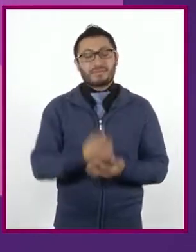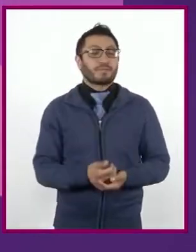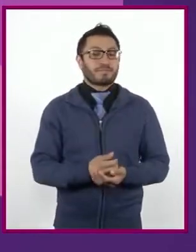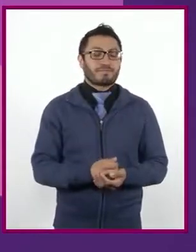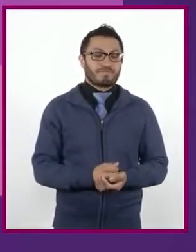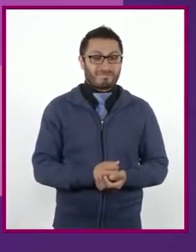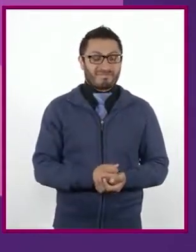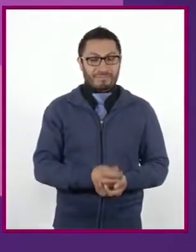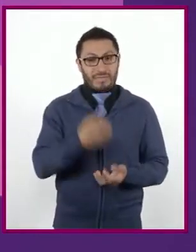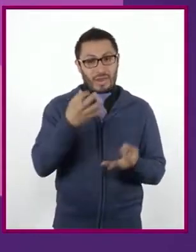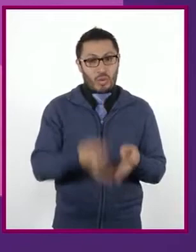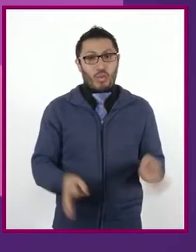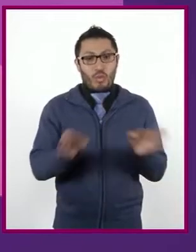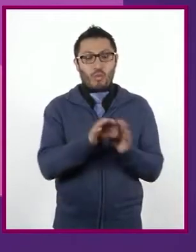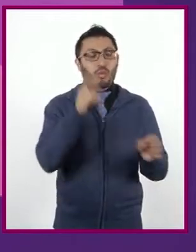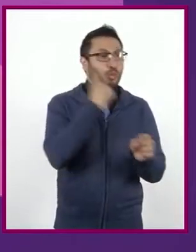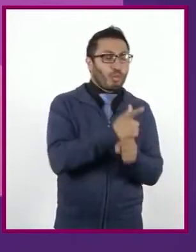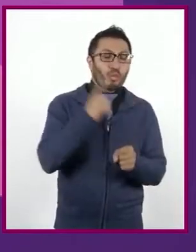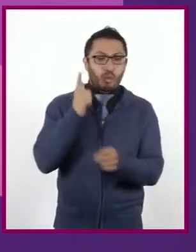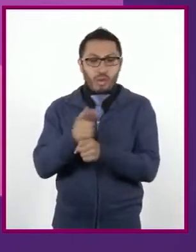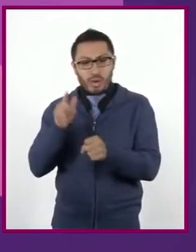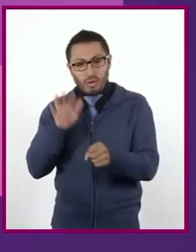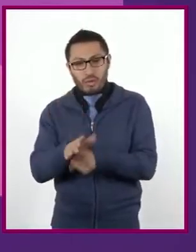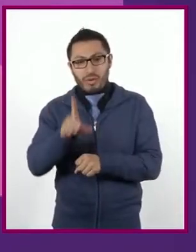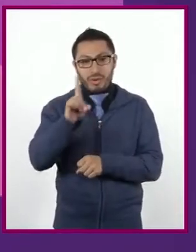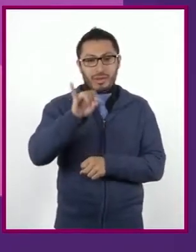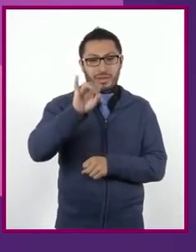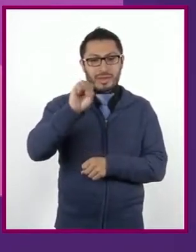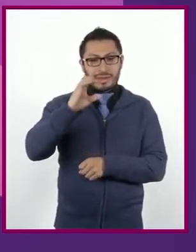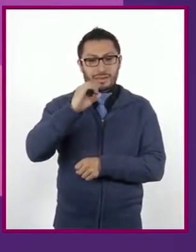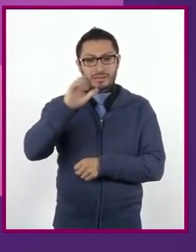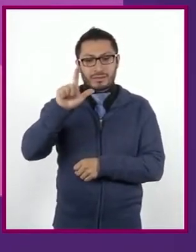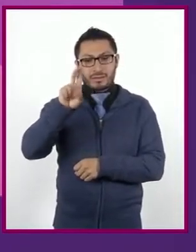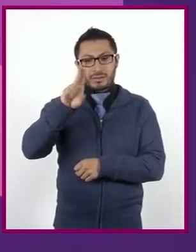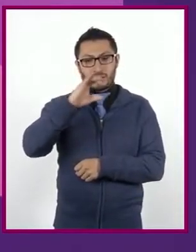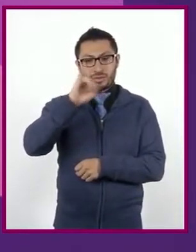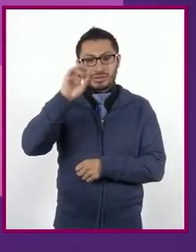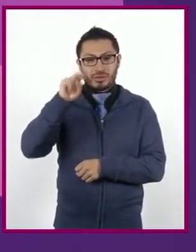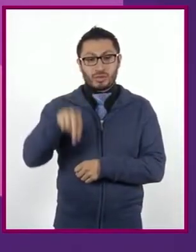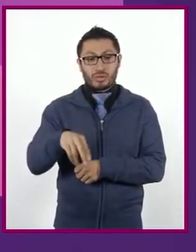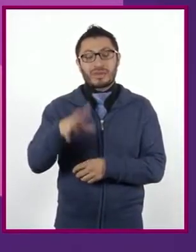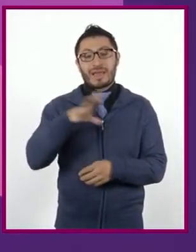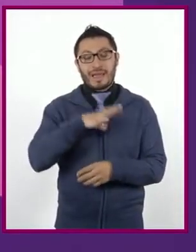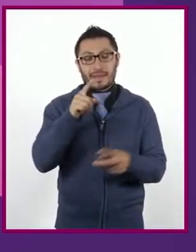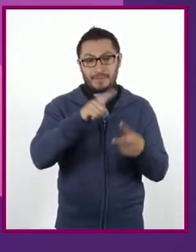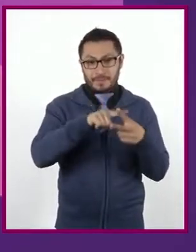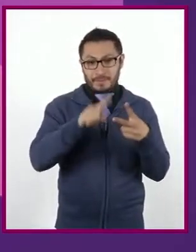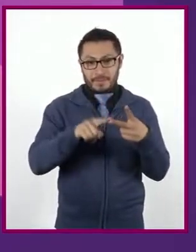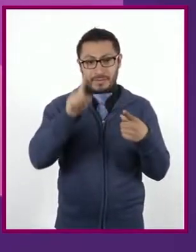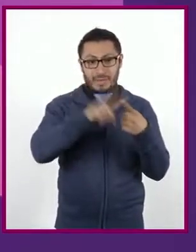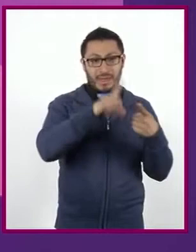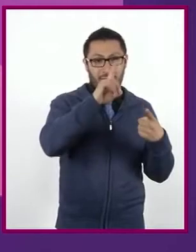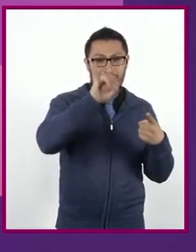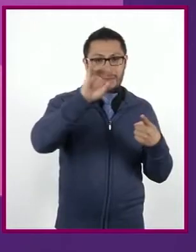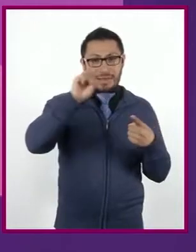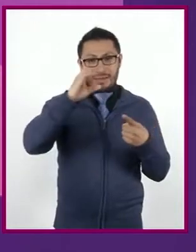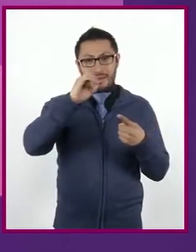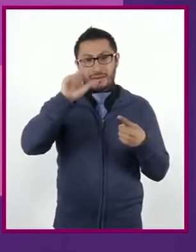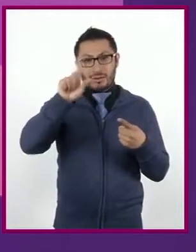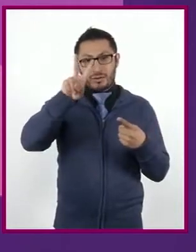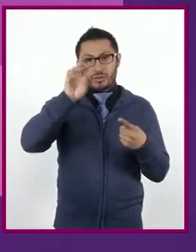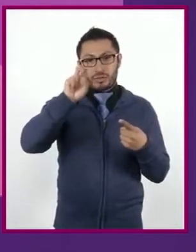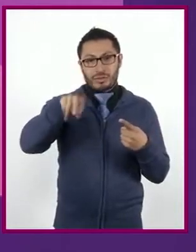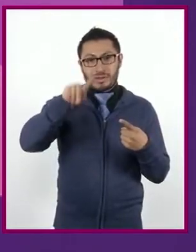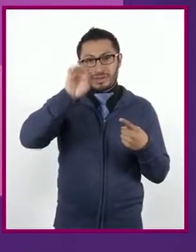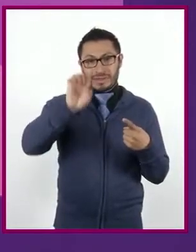importante identificar que una disolución consta de 2 partes. El disolvente, que es el que se encuentra en mayor proporción, y